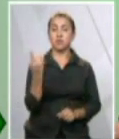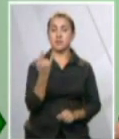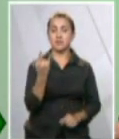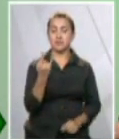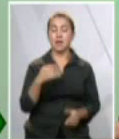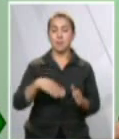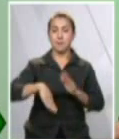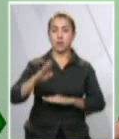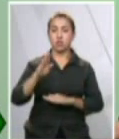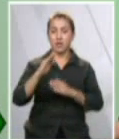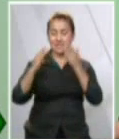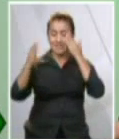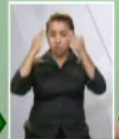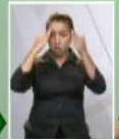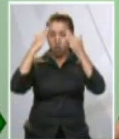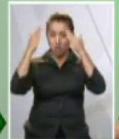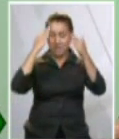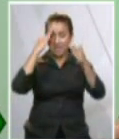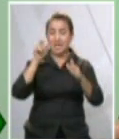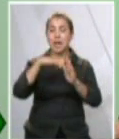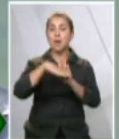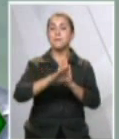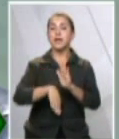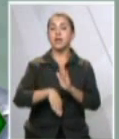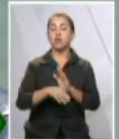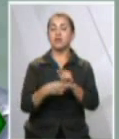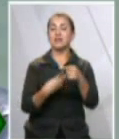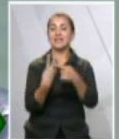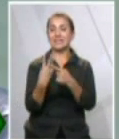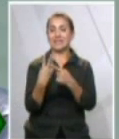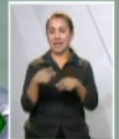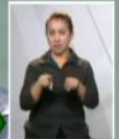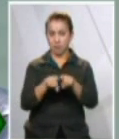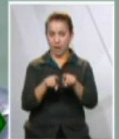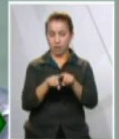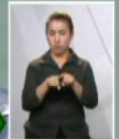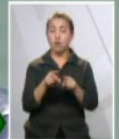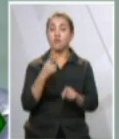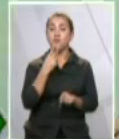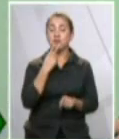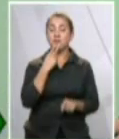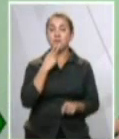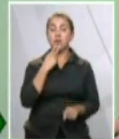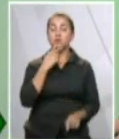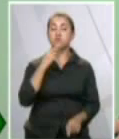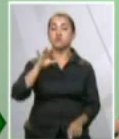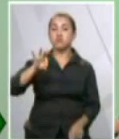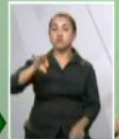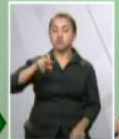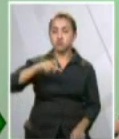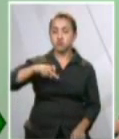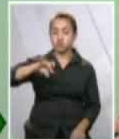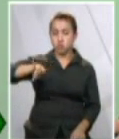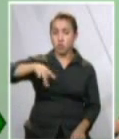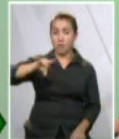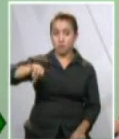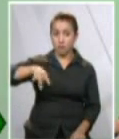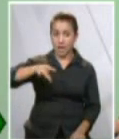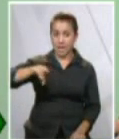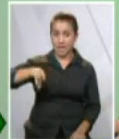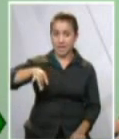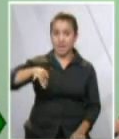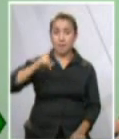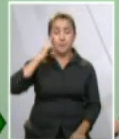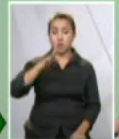de Psicología, ¿no? Eres el menor además de tres hermanos, vives en Pudahuel, eso yo lo sé. Pero lo que no